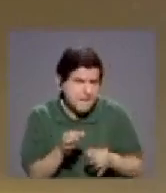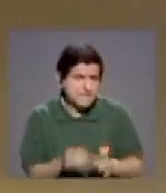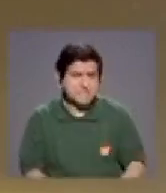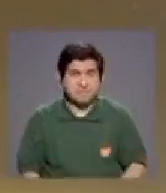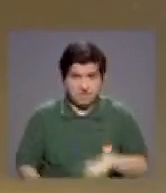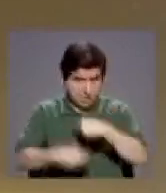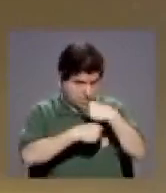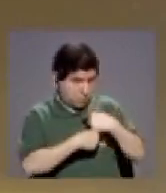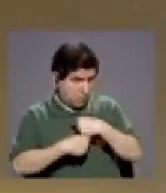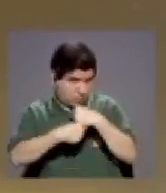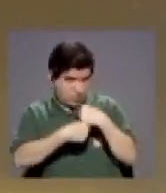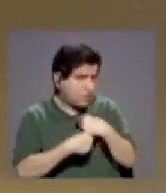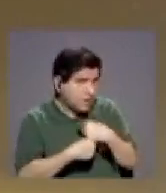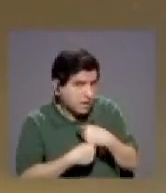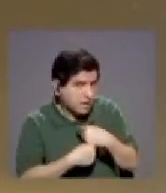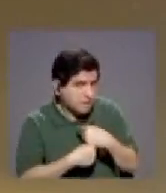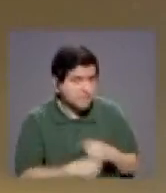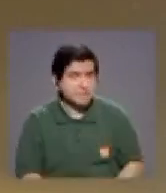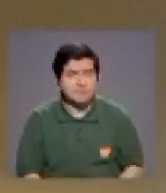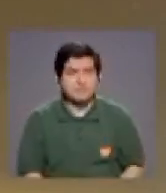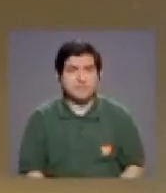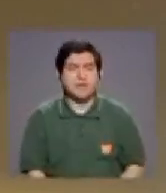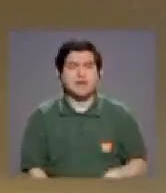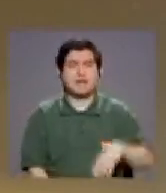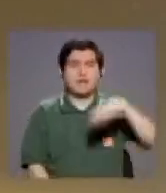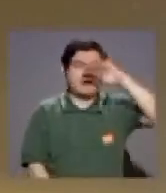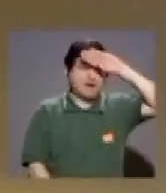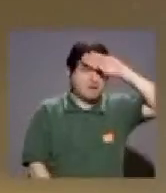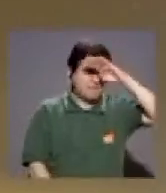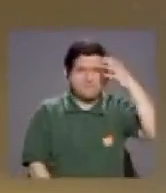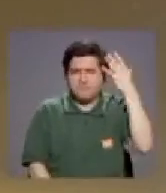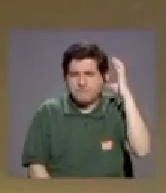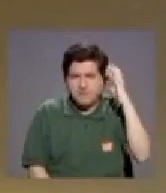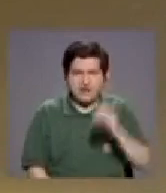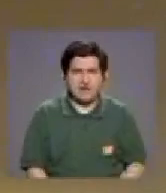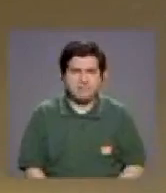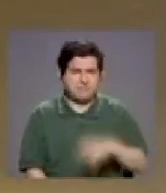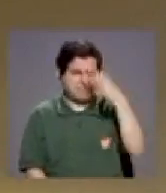si me equivoco, es más sencilla la fiebre amarilla porque entiendo